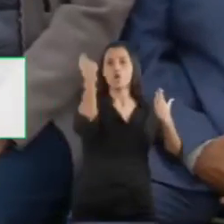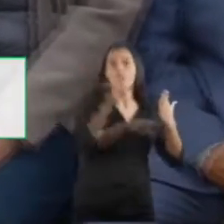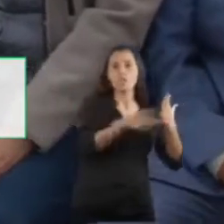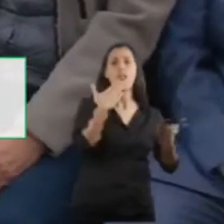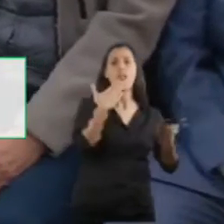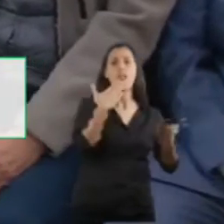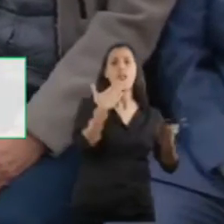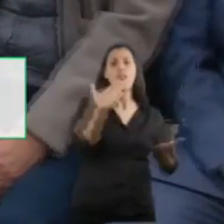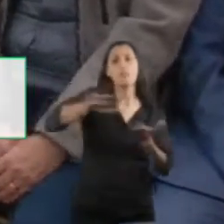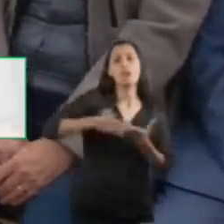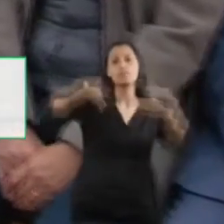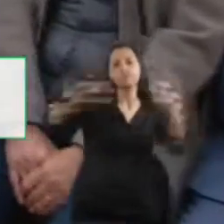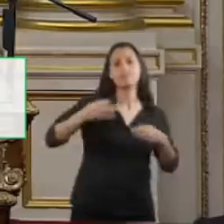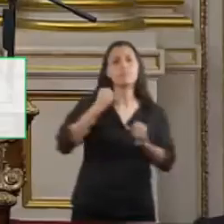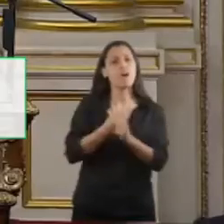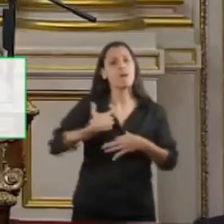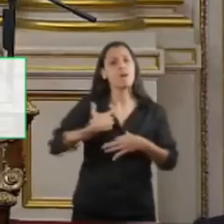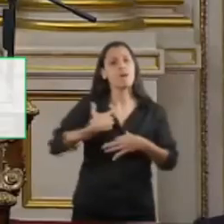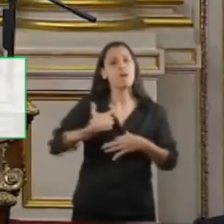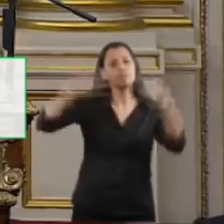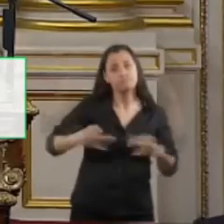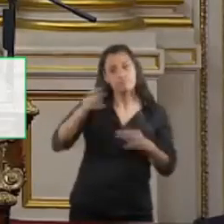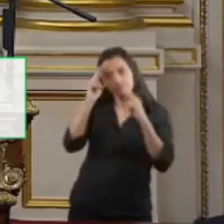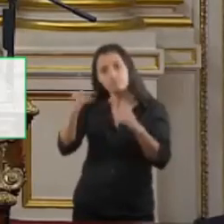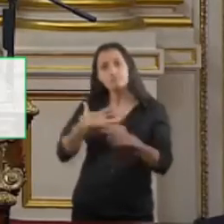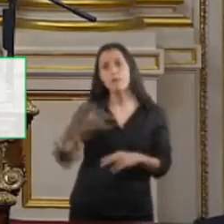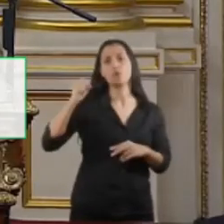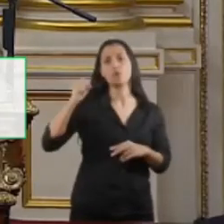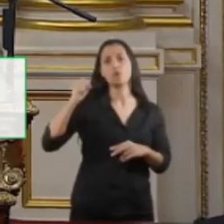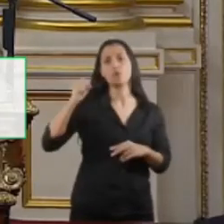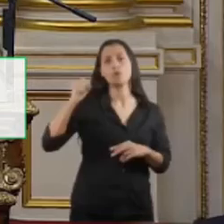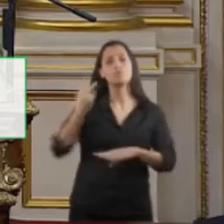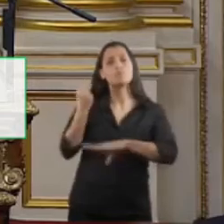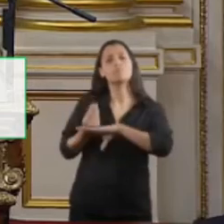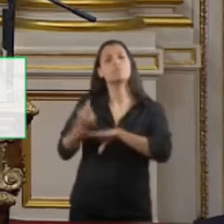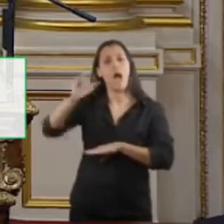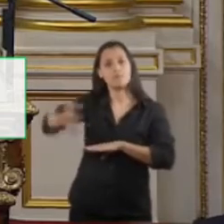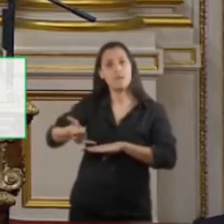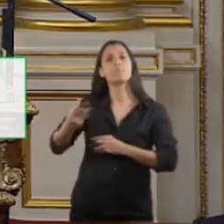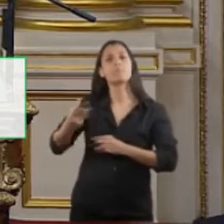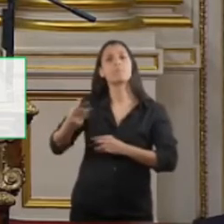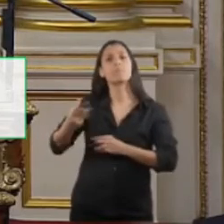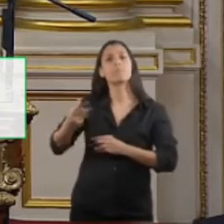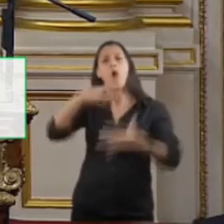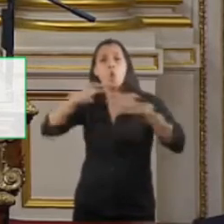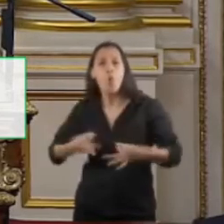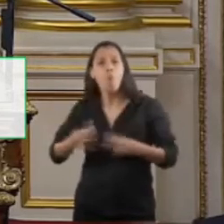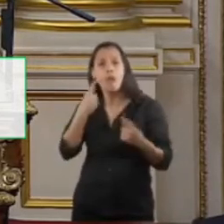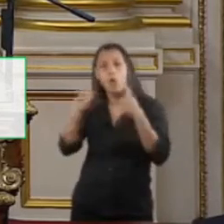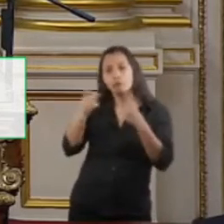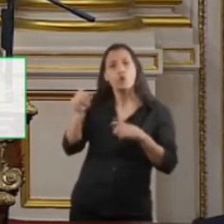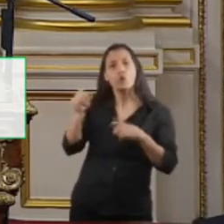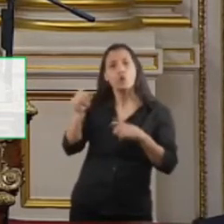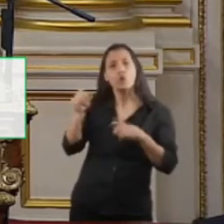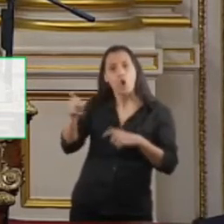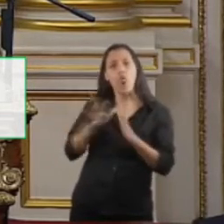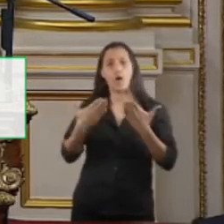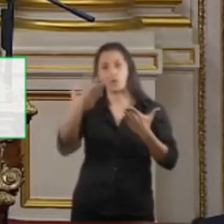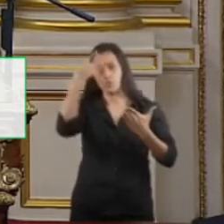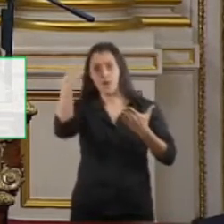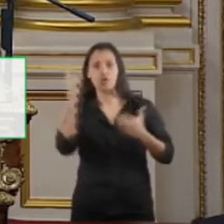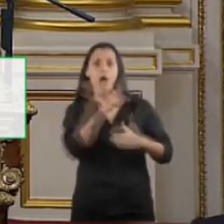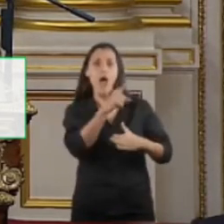gabinete económico, lo que pretendemos todos los argentinos es tener, es